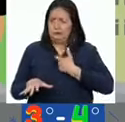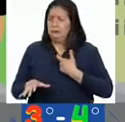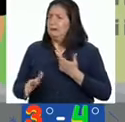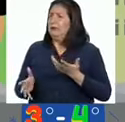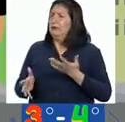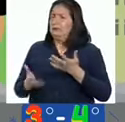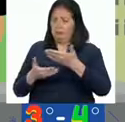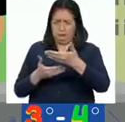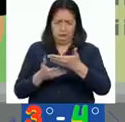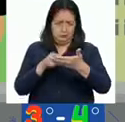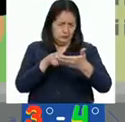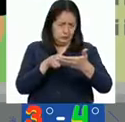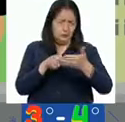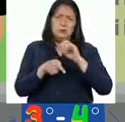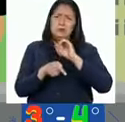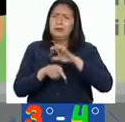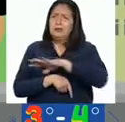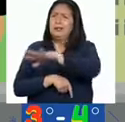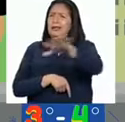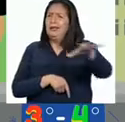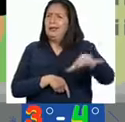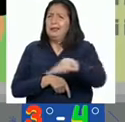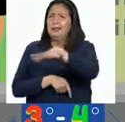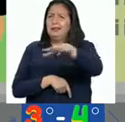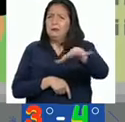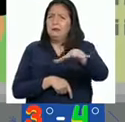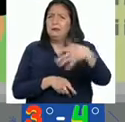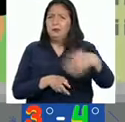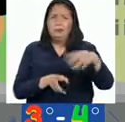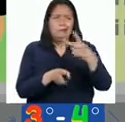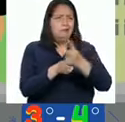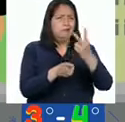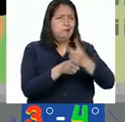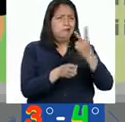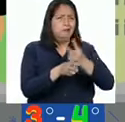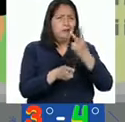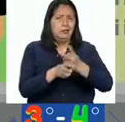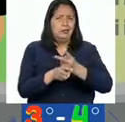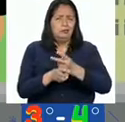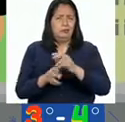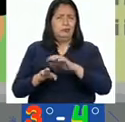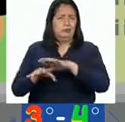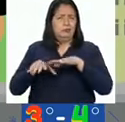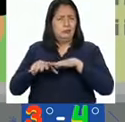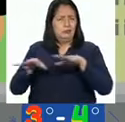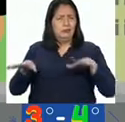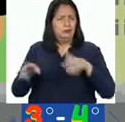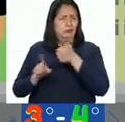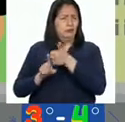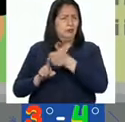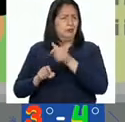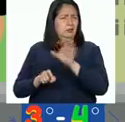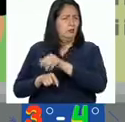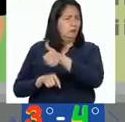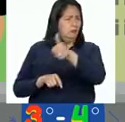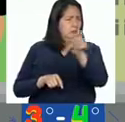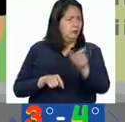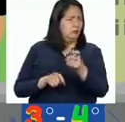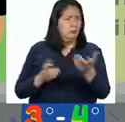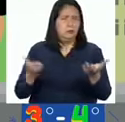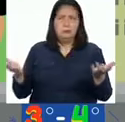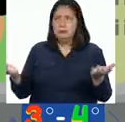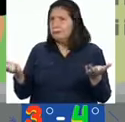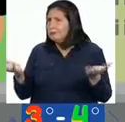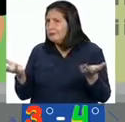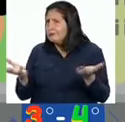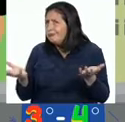aquí, en el espacio total, debemos tener cuidado con el espacio personal de todas y todos. ¿Dónde se encuentra